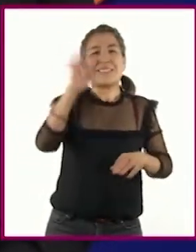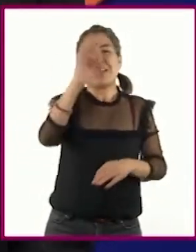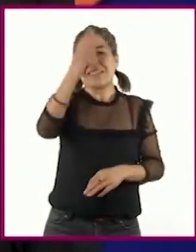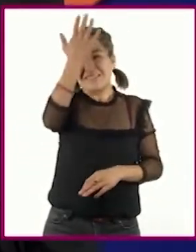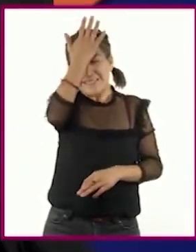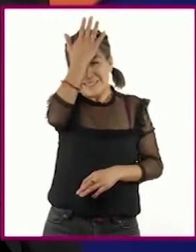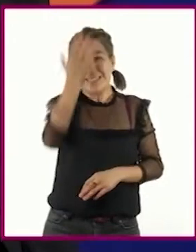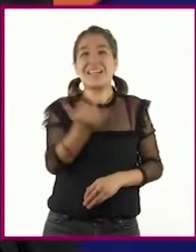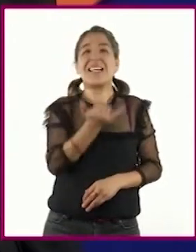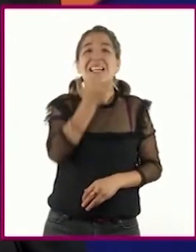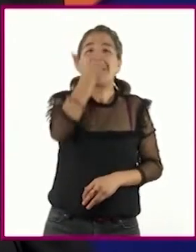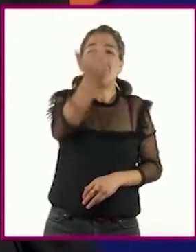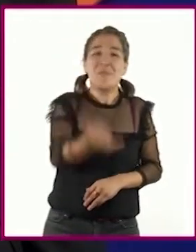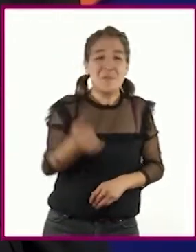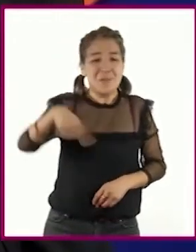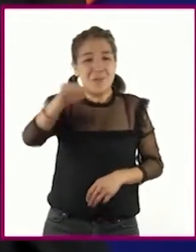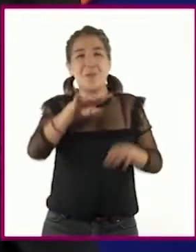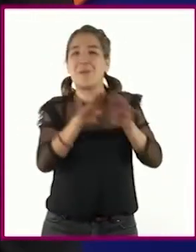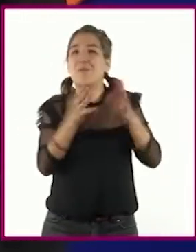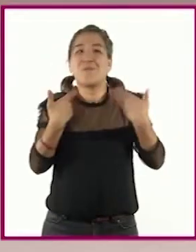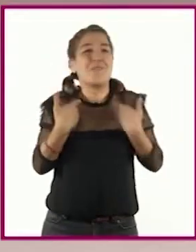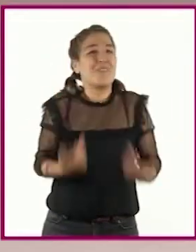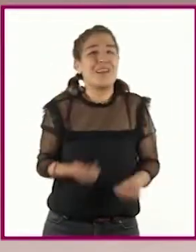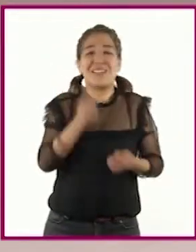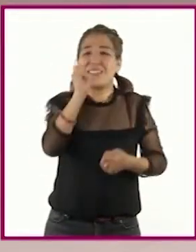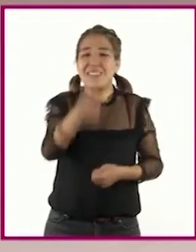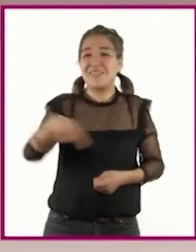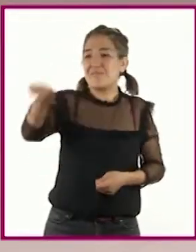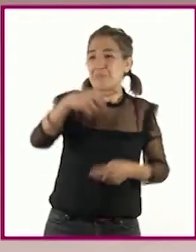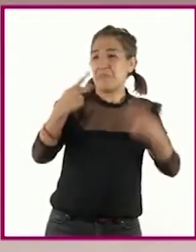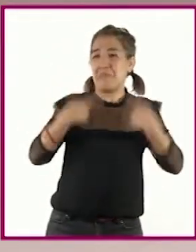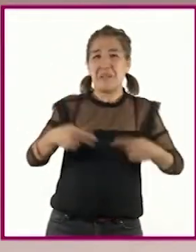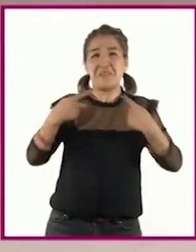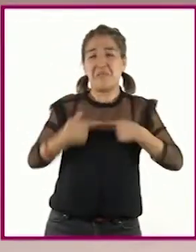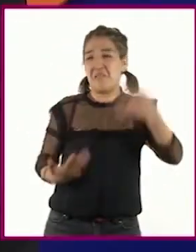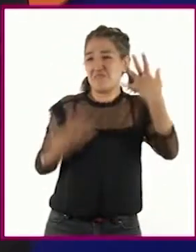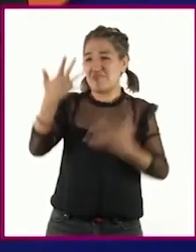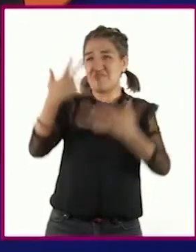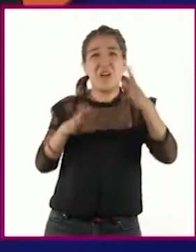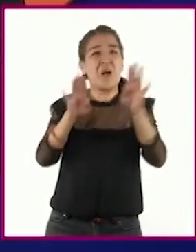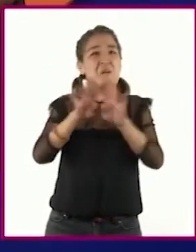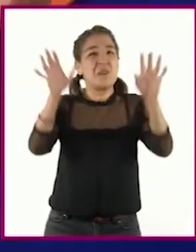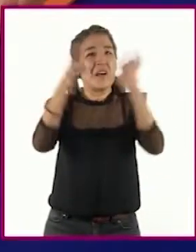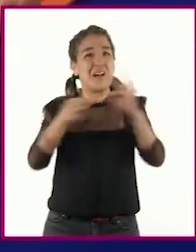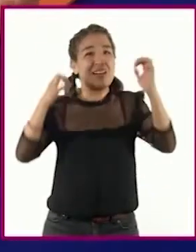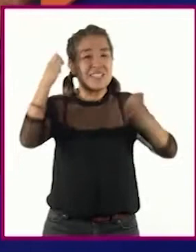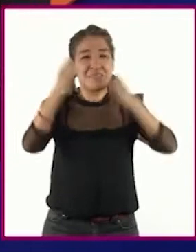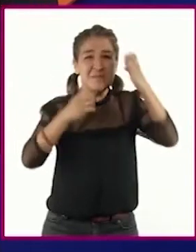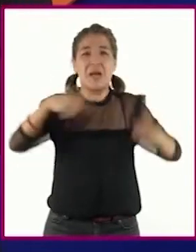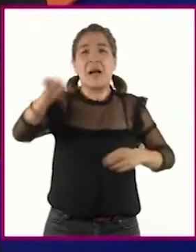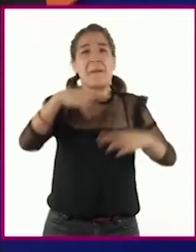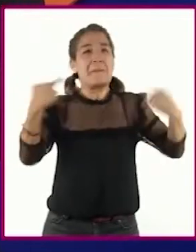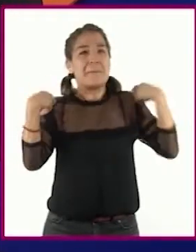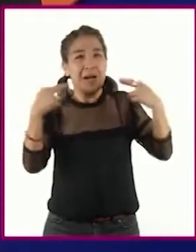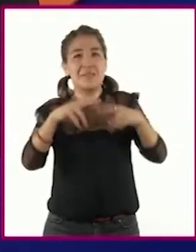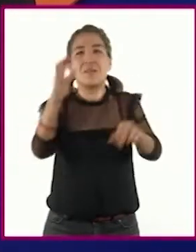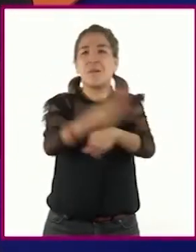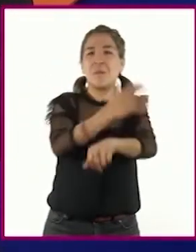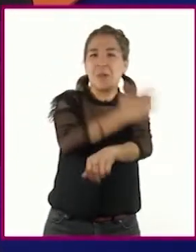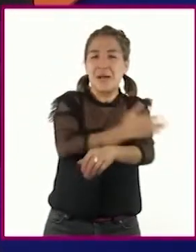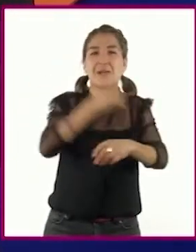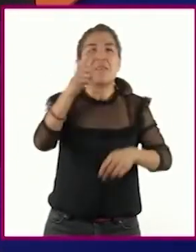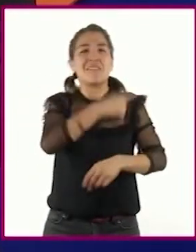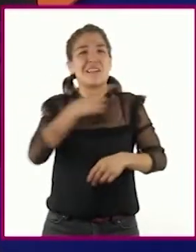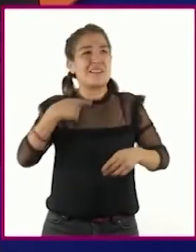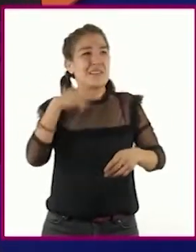equivocarse, no darse a entender y que los escuchas, en este caso su maestra y compañeros, se vayan con